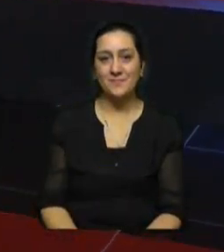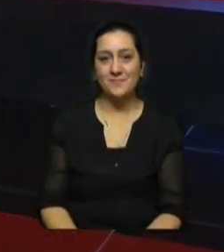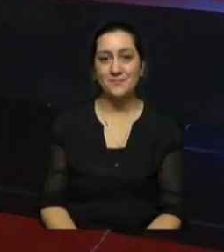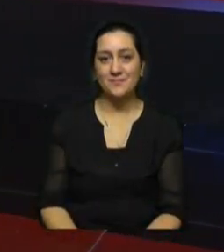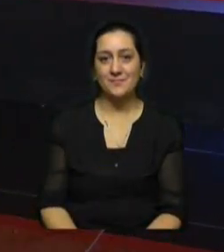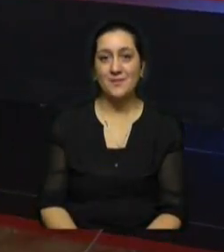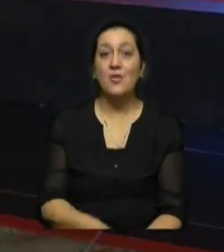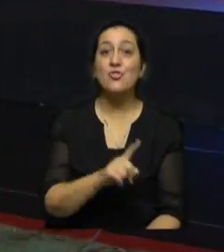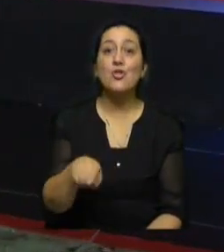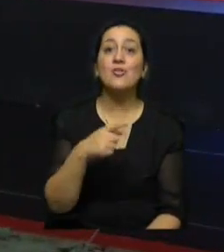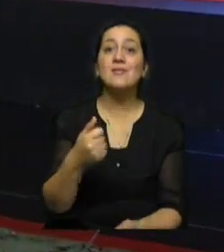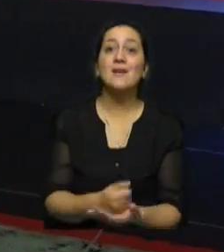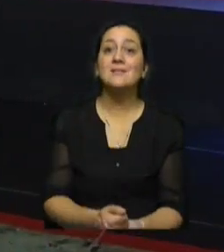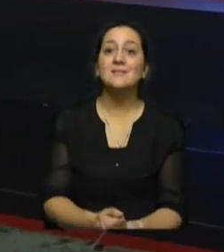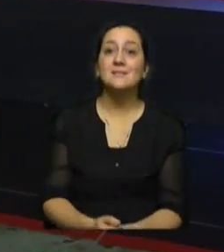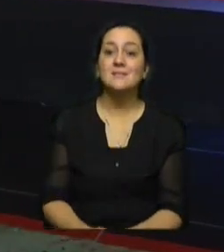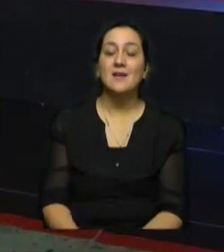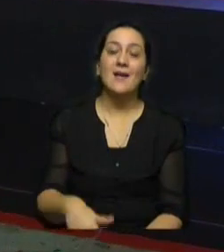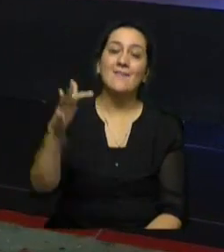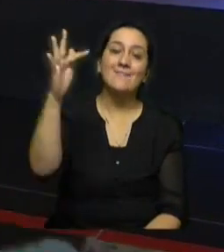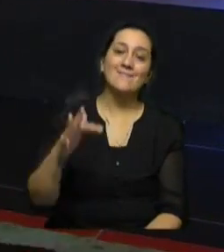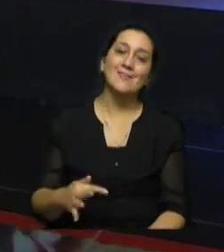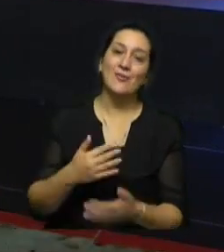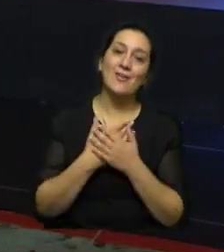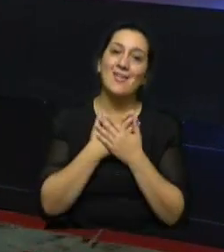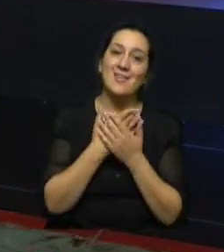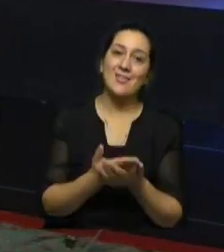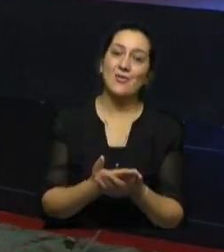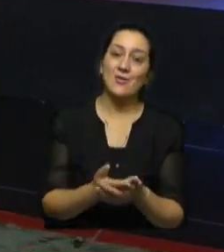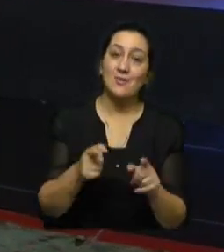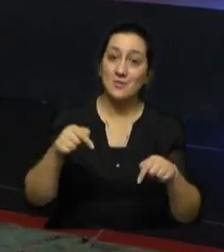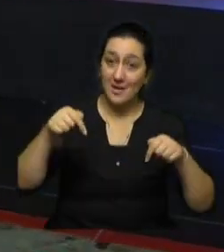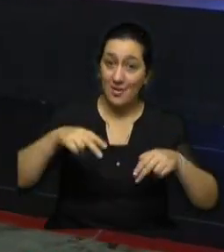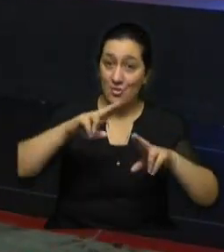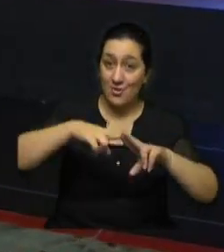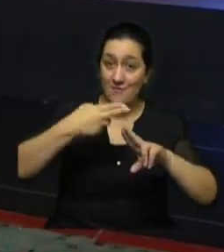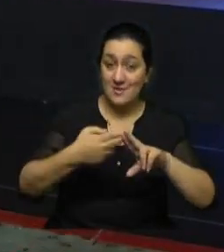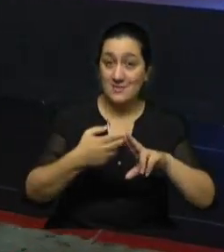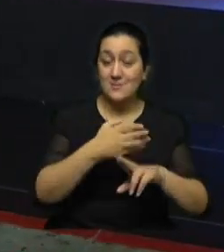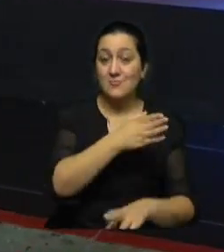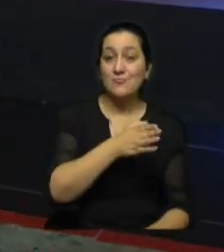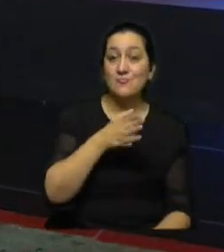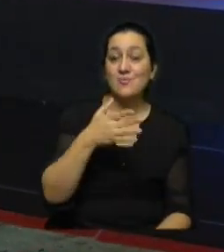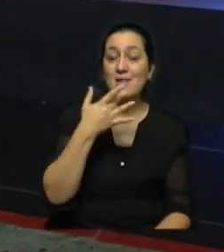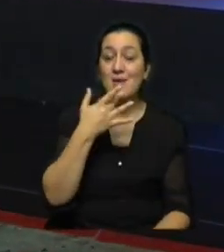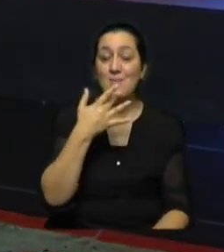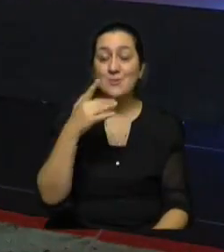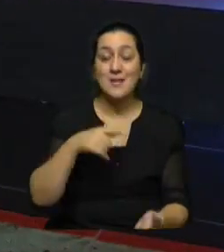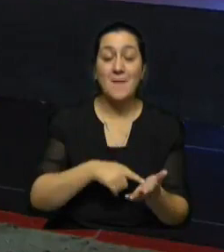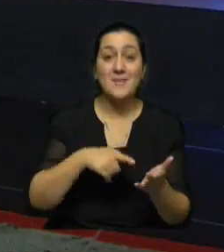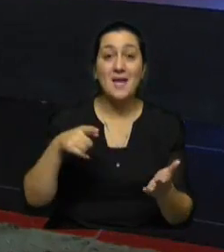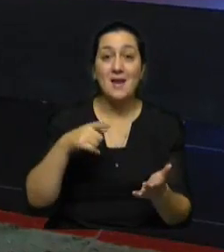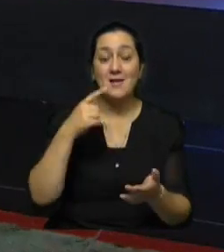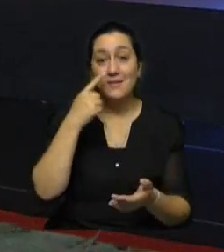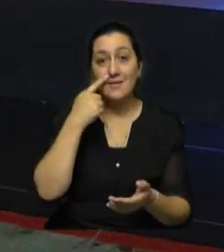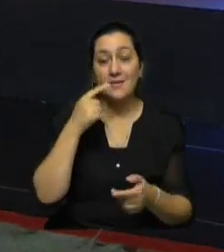Andás por ahí. Fito querido. Andamos por acá nuevamente, dando vueltas por esta hermosa capital, esta superficie de